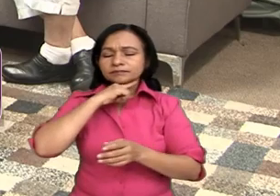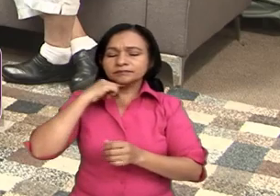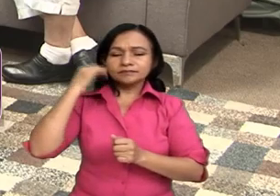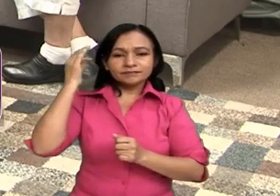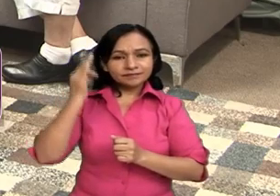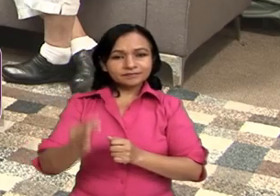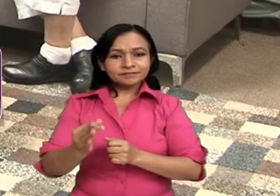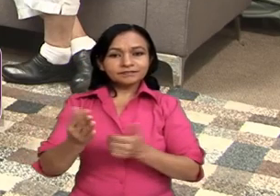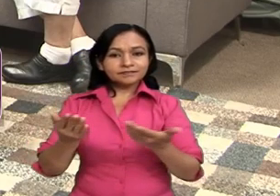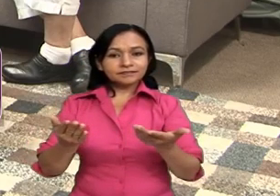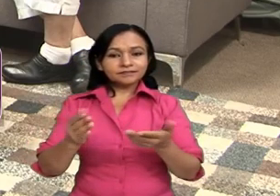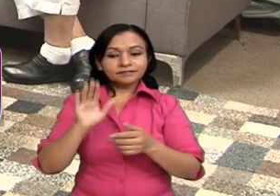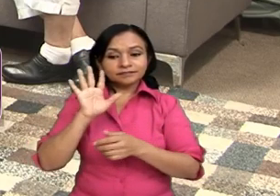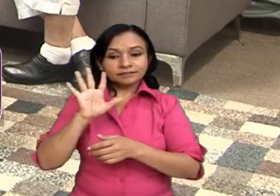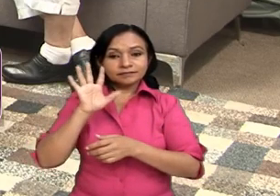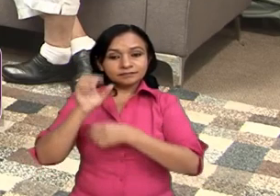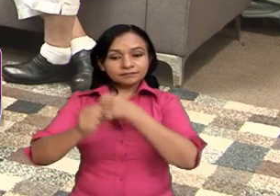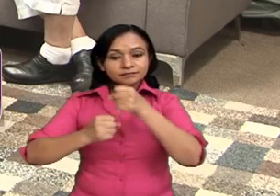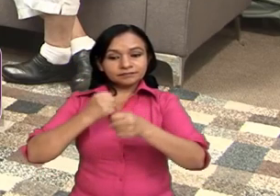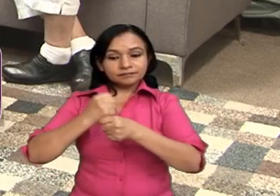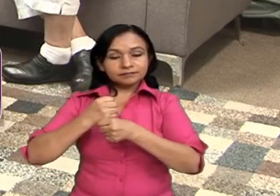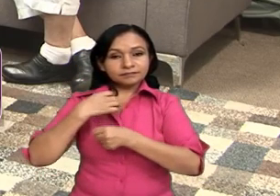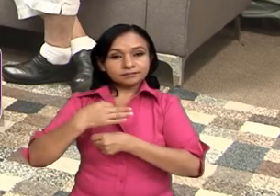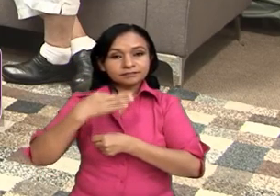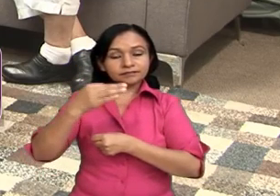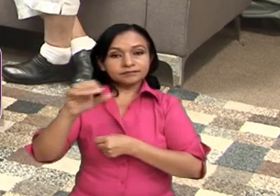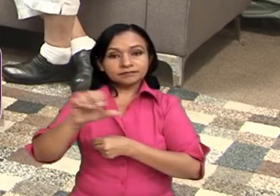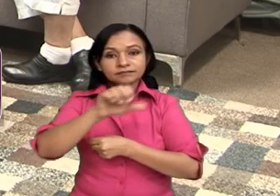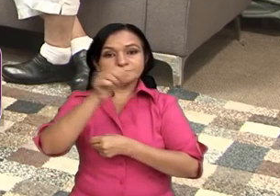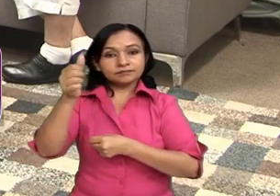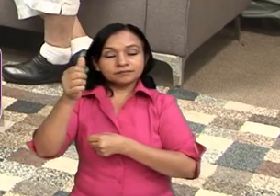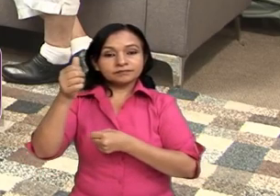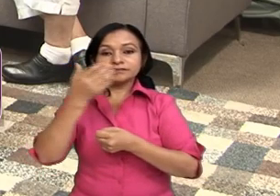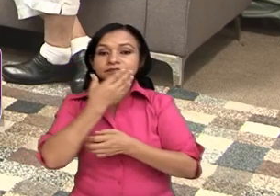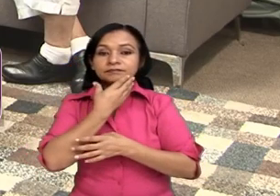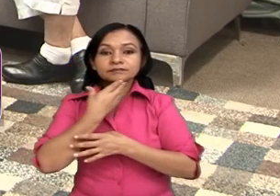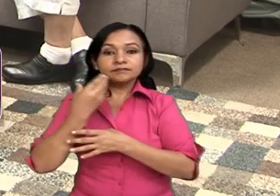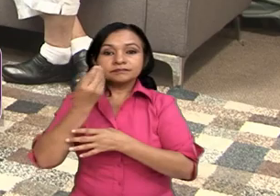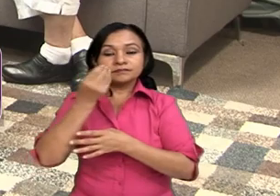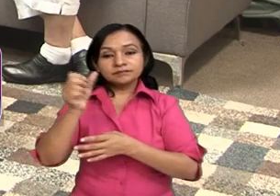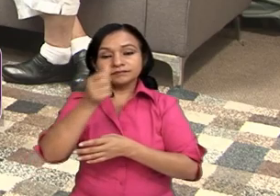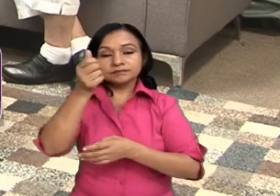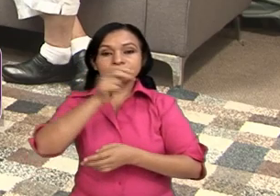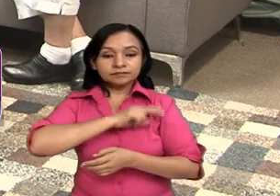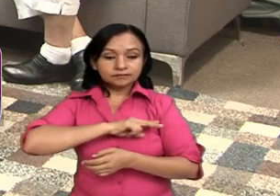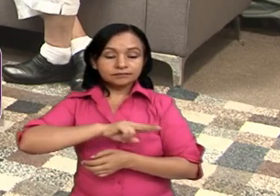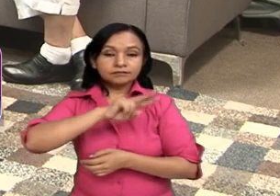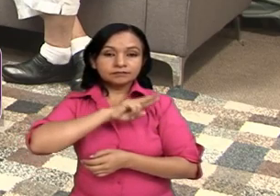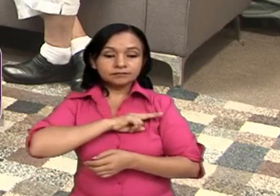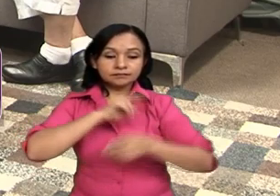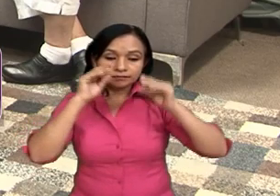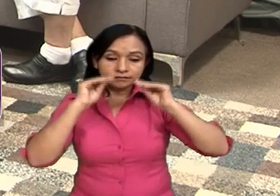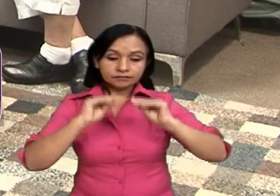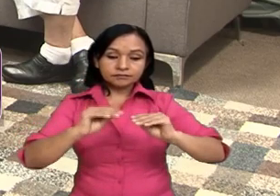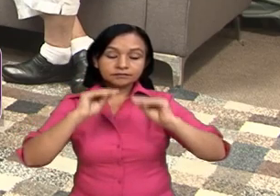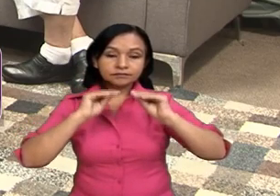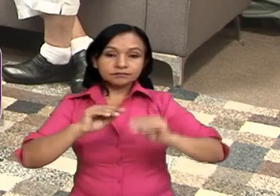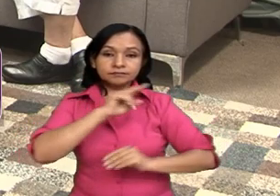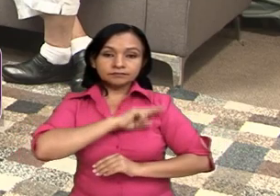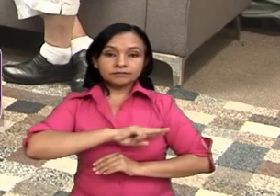segurísima que en 5 años nosotros vamos a tener otro tipo de jóvenes con otros valores, porque se les está inculcando